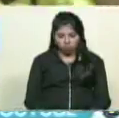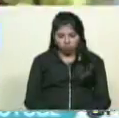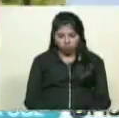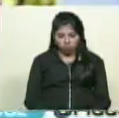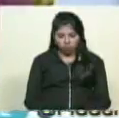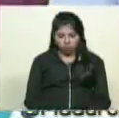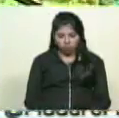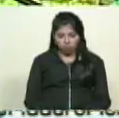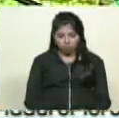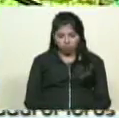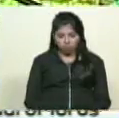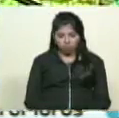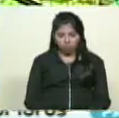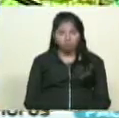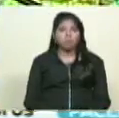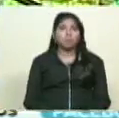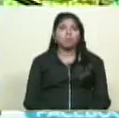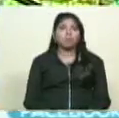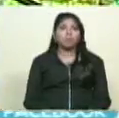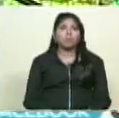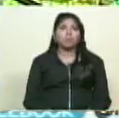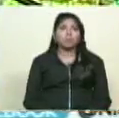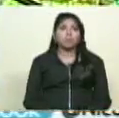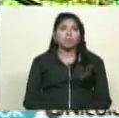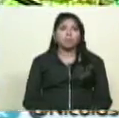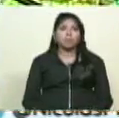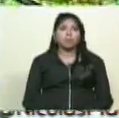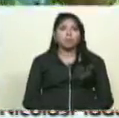con todo el pueblo de Venezuela.